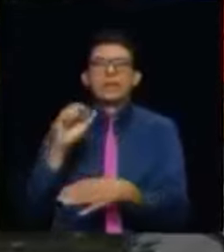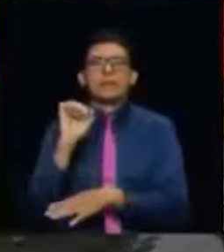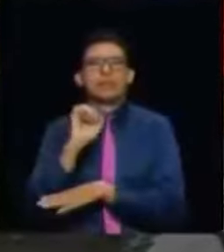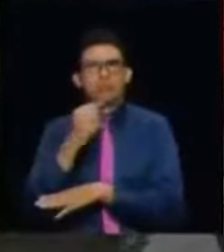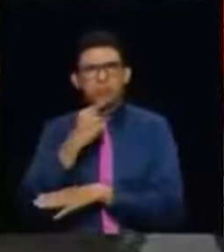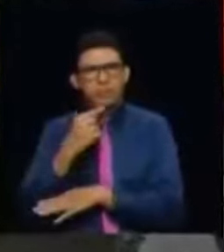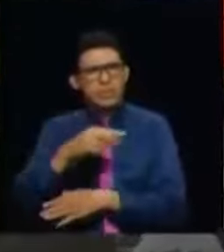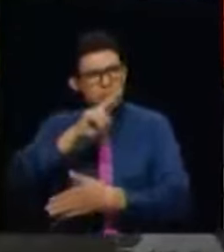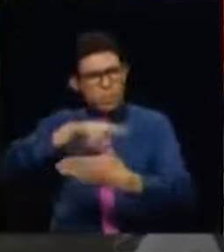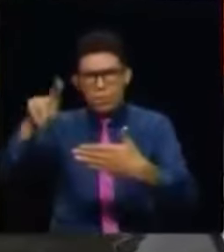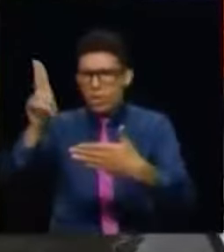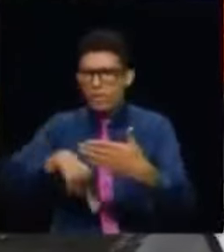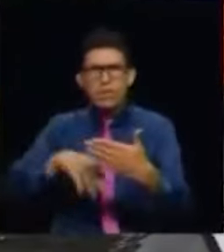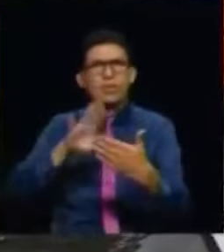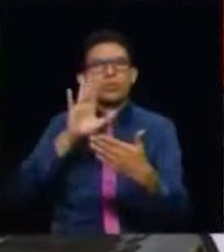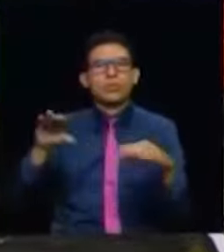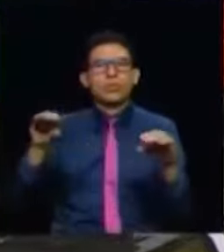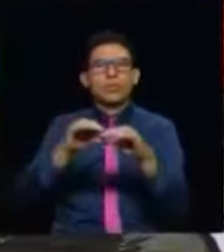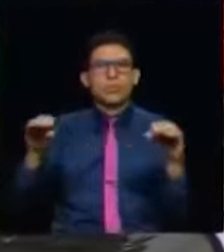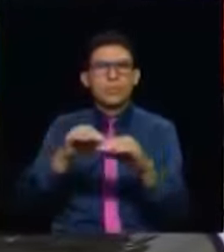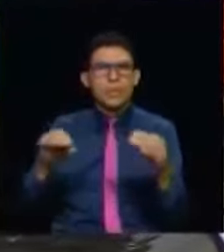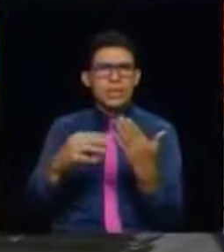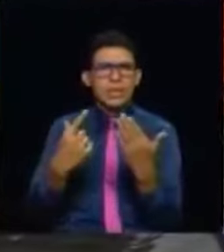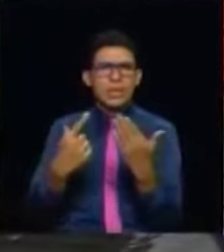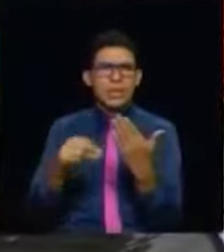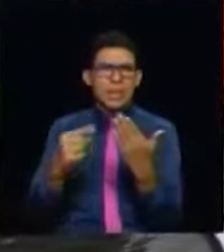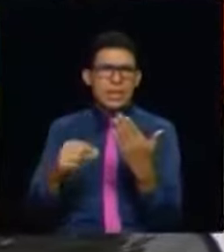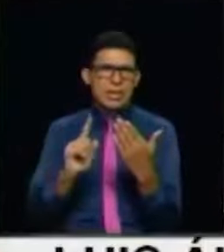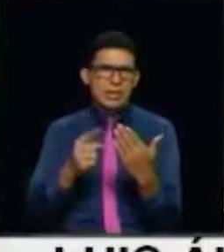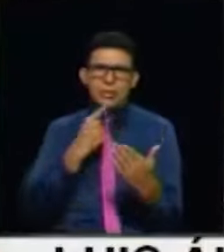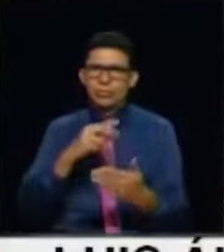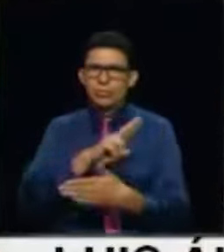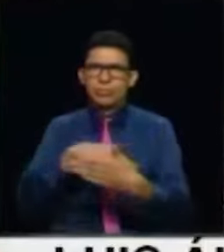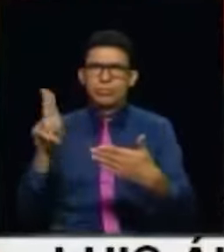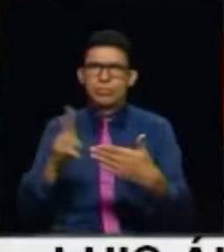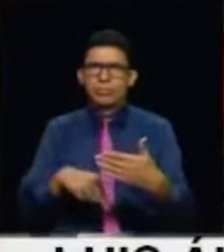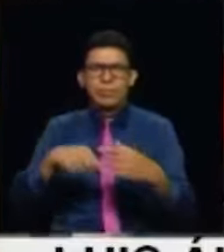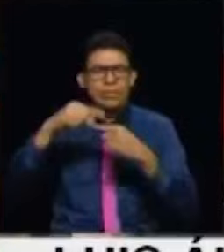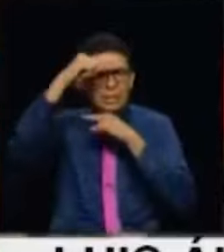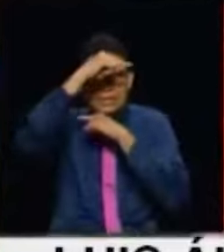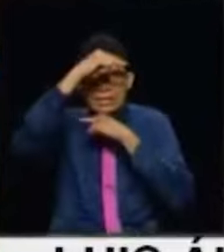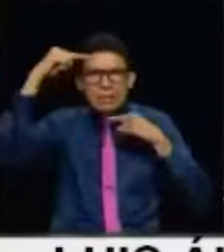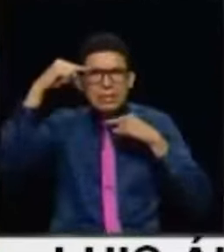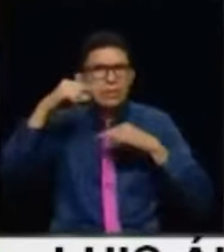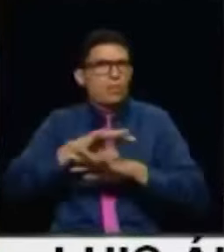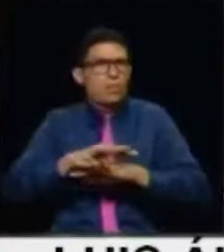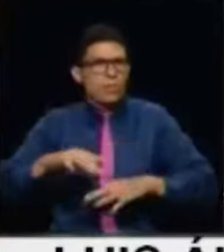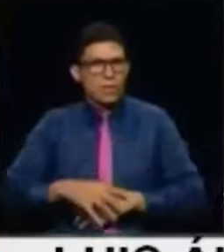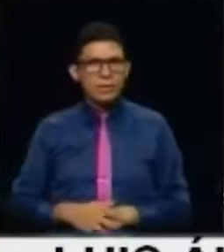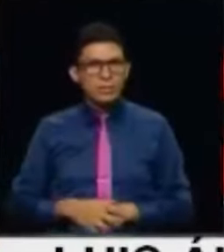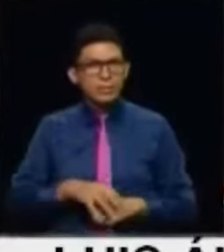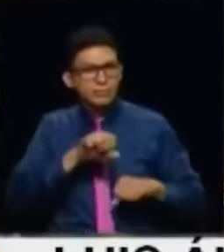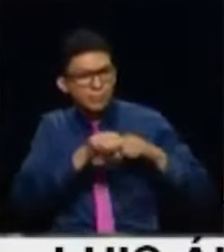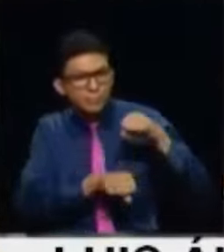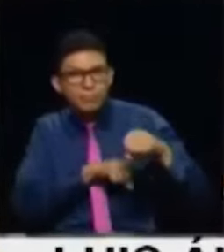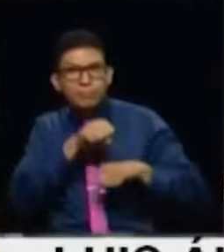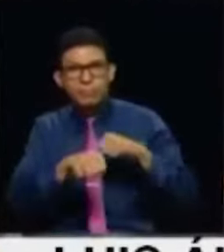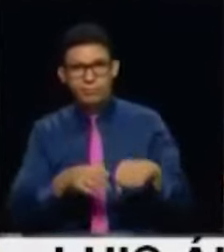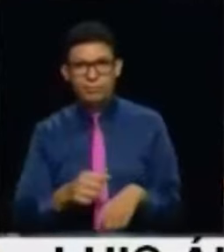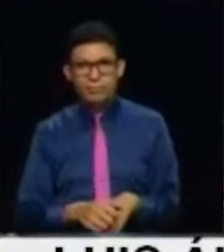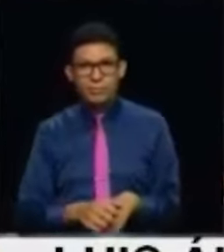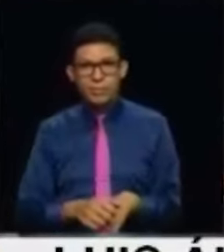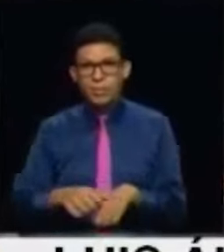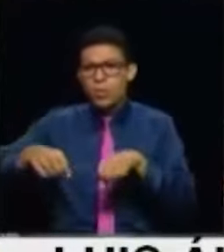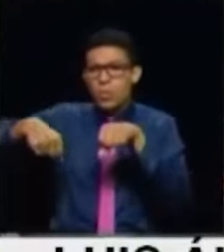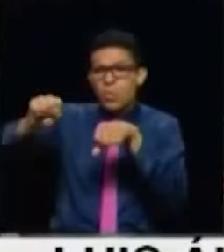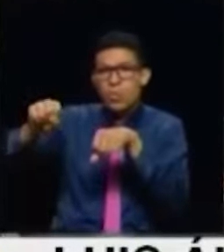sean prohibidas las plataformas de transporte informal. Estamos hastiados hasta la coronilla, porque hasta bicicletas,